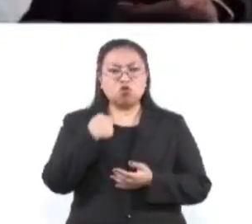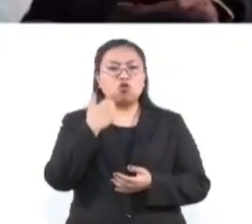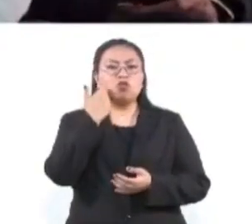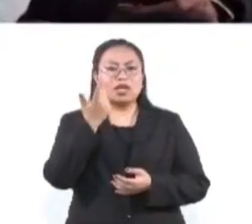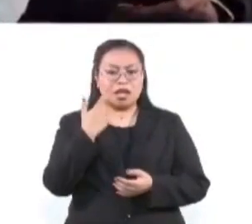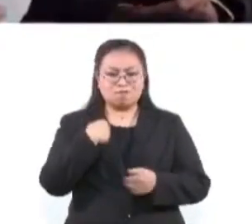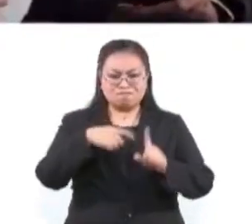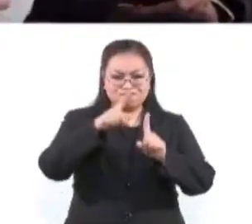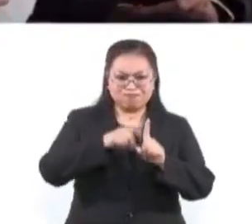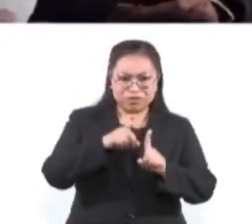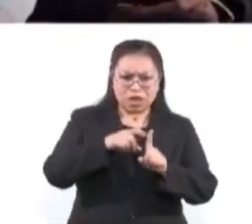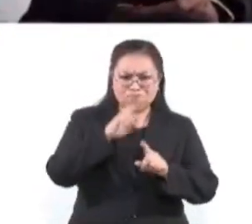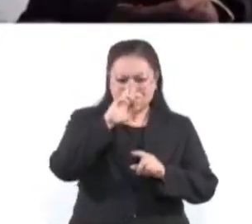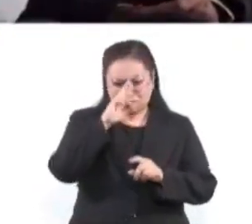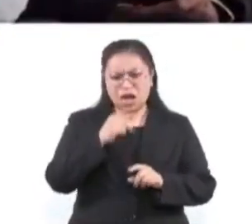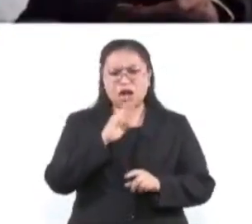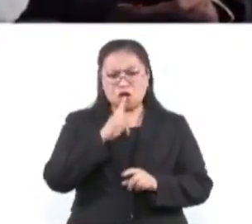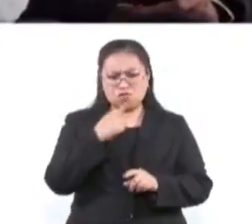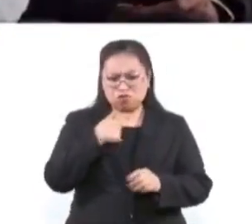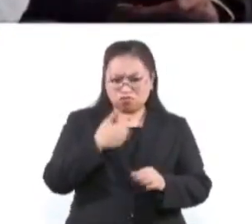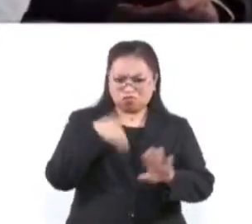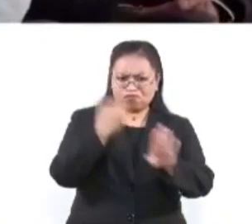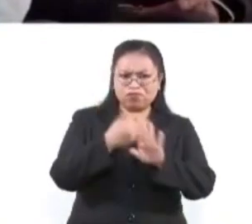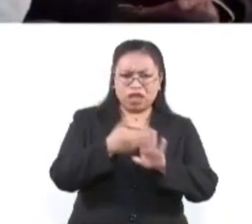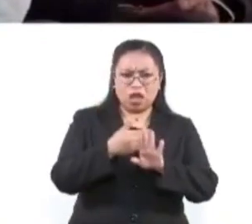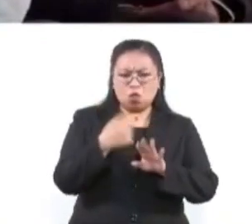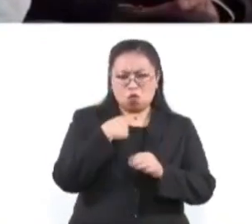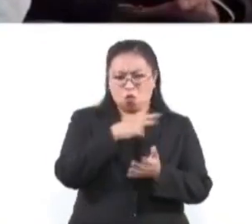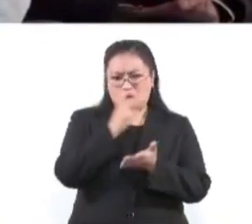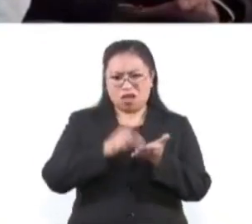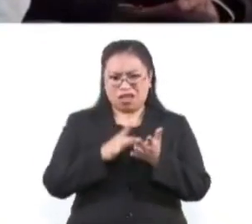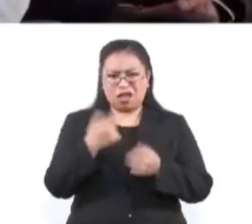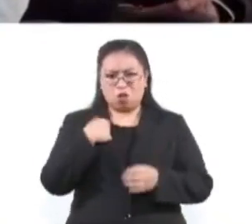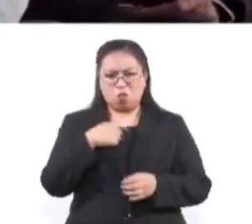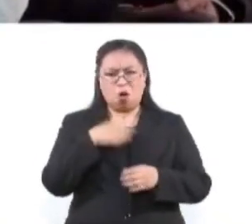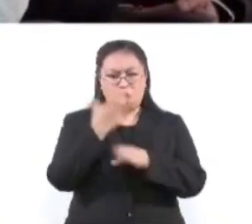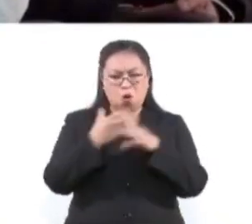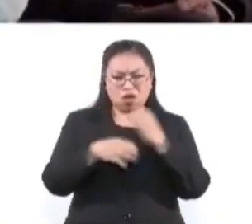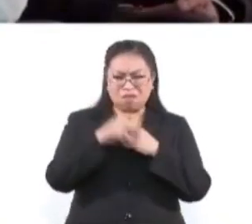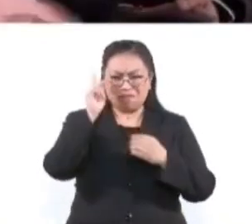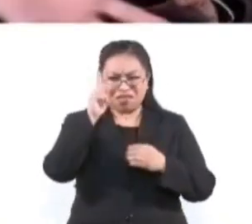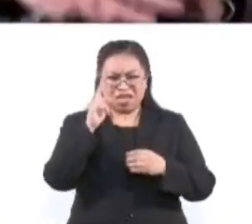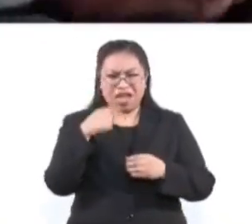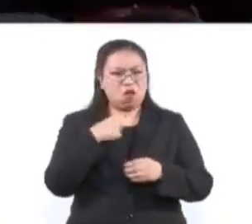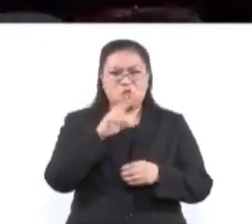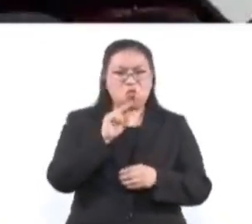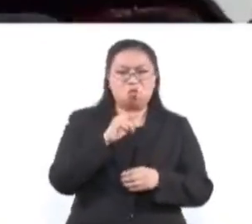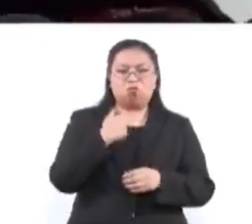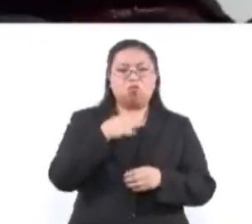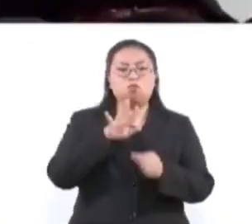sea criticable, pero no me voy a poner a criticar a lo pendejo a un gobierno que he esperado toda mi vida.